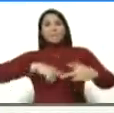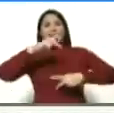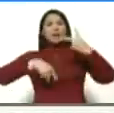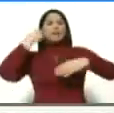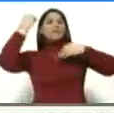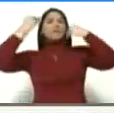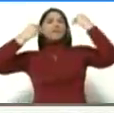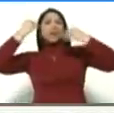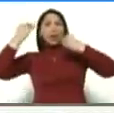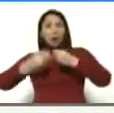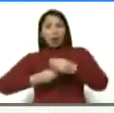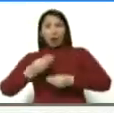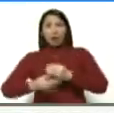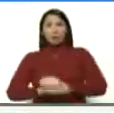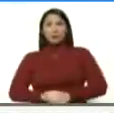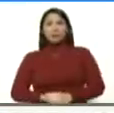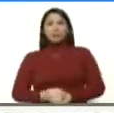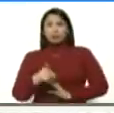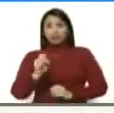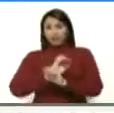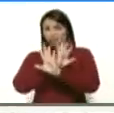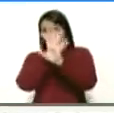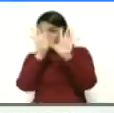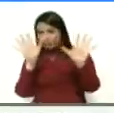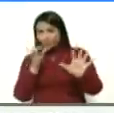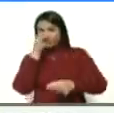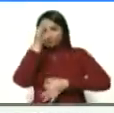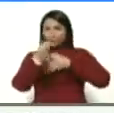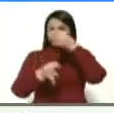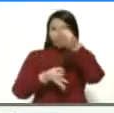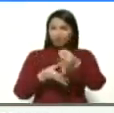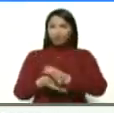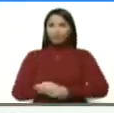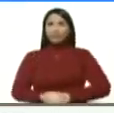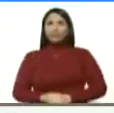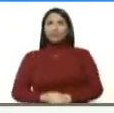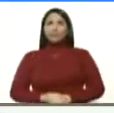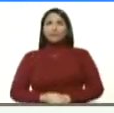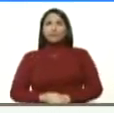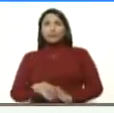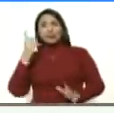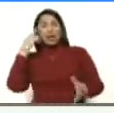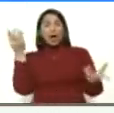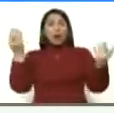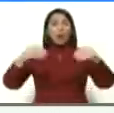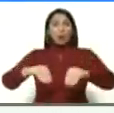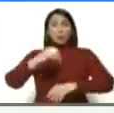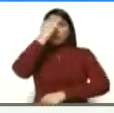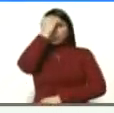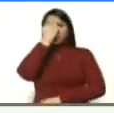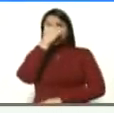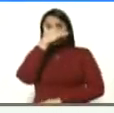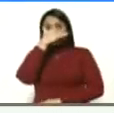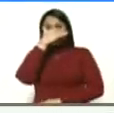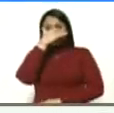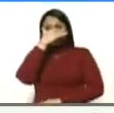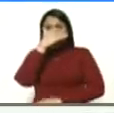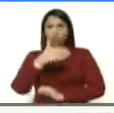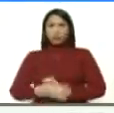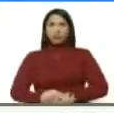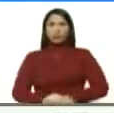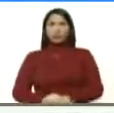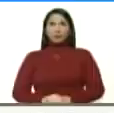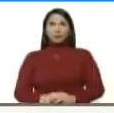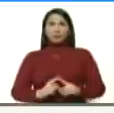planificado hacer. Eso está muy claro en ese pacto criminal mercenario